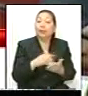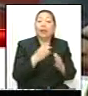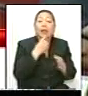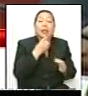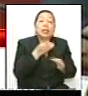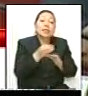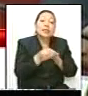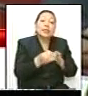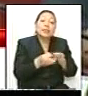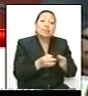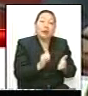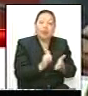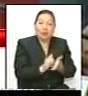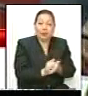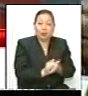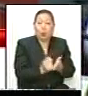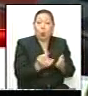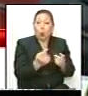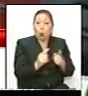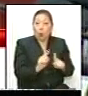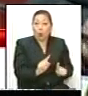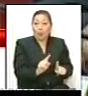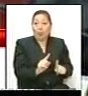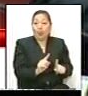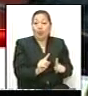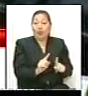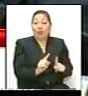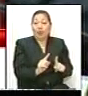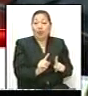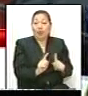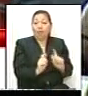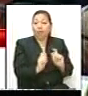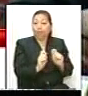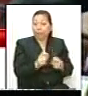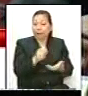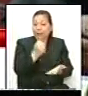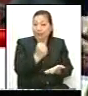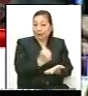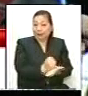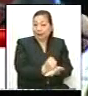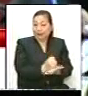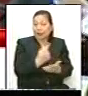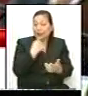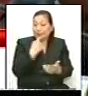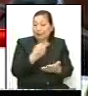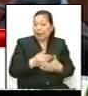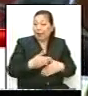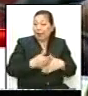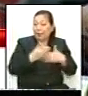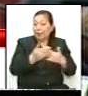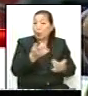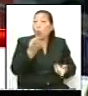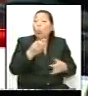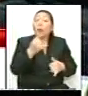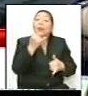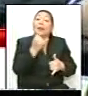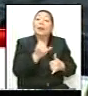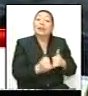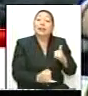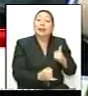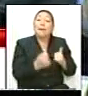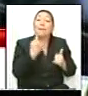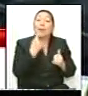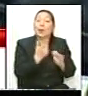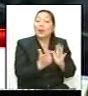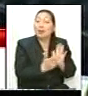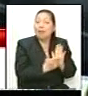argumentando que cuando se le impuso la sanción, los plazos de caducidad establecidos por la